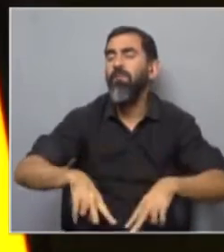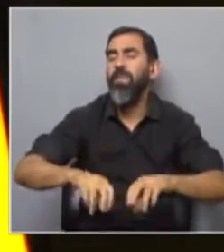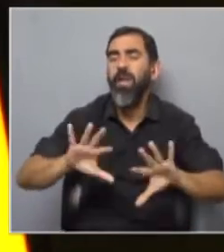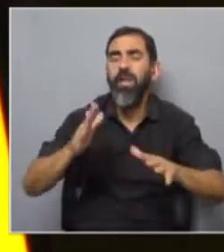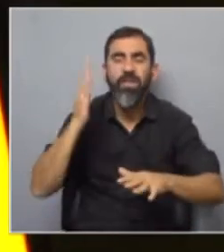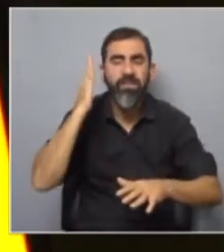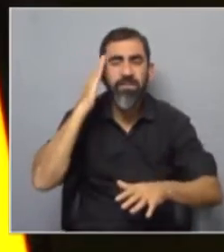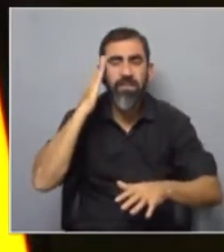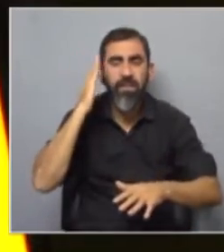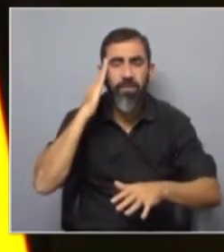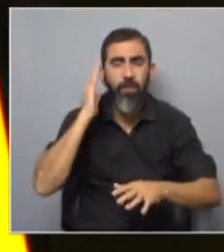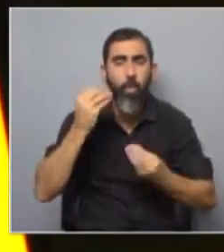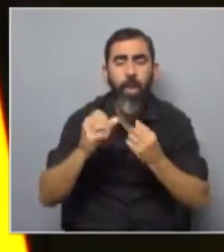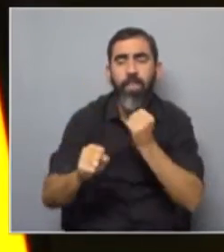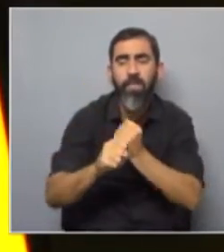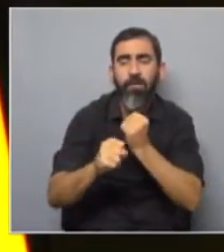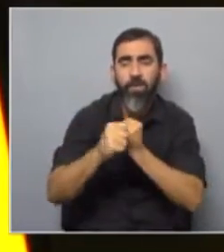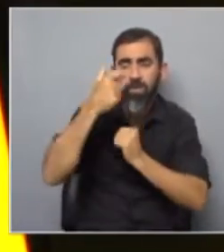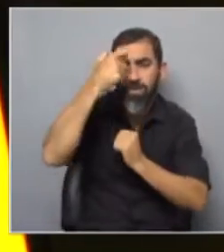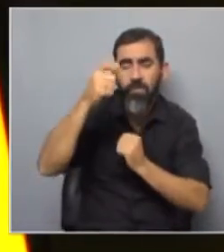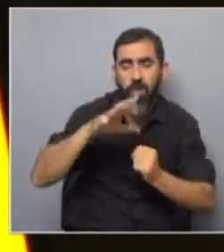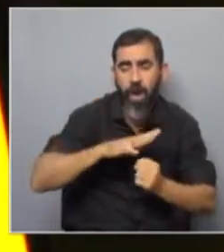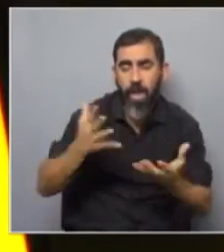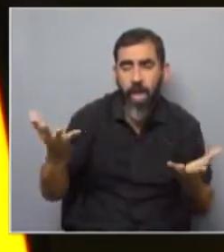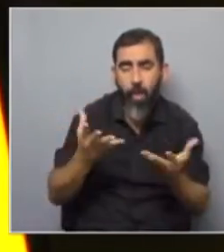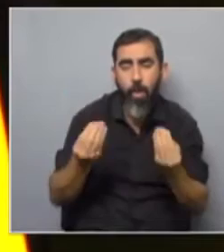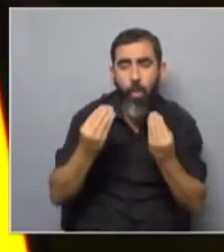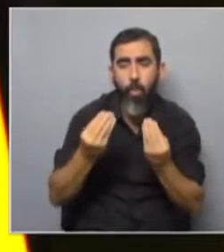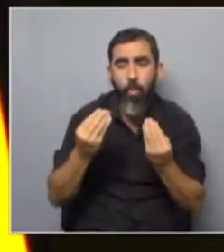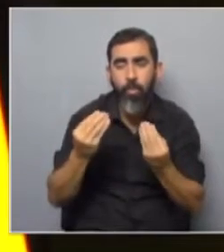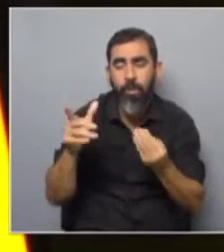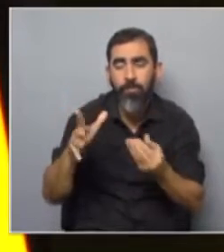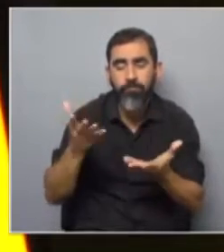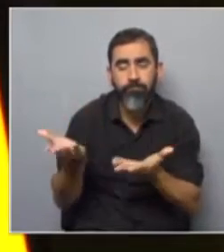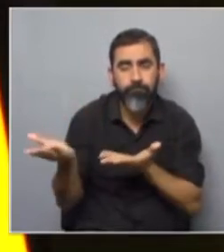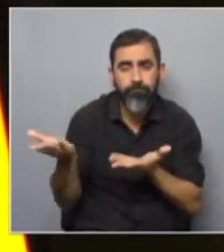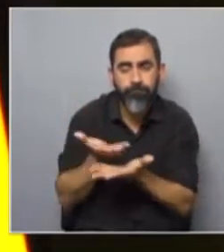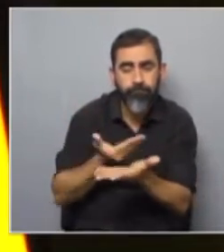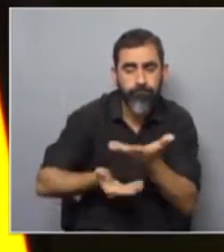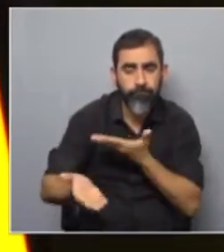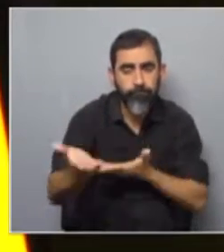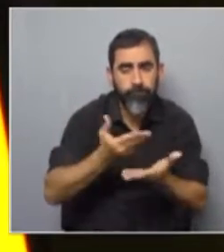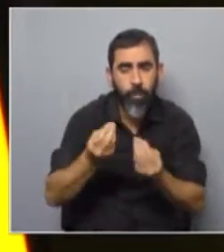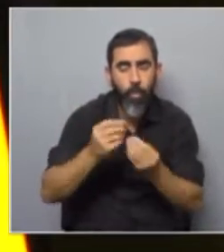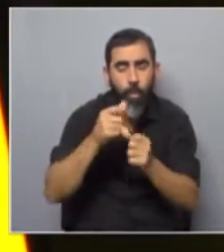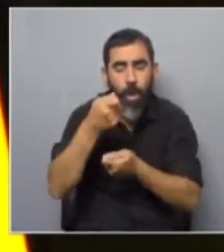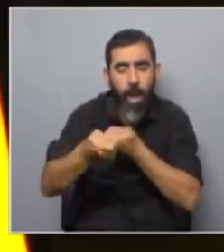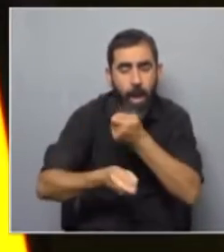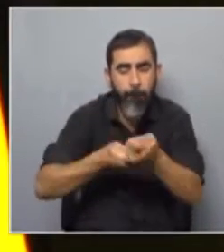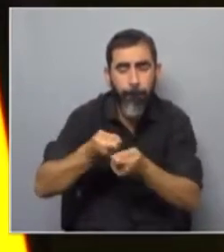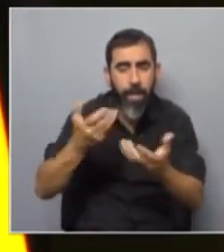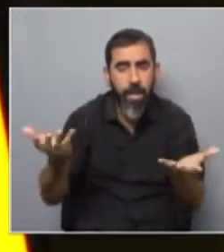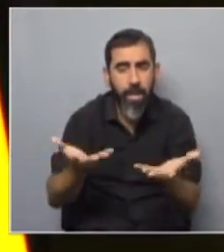sabemos? ¿Qué trabajos científicos hay en curso? Y sobre todo, ¿cómo podemos traer esto a nuestro tiempo? ¿Qué podemos aplicar de